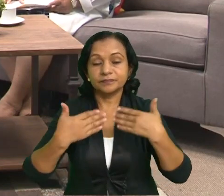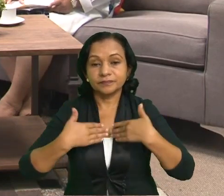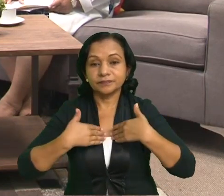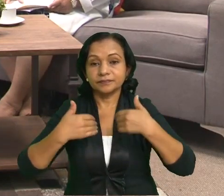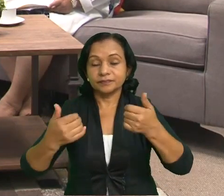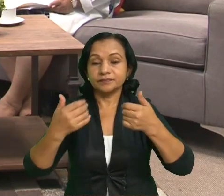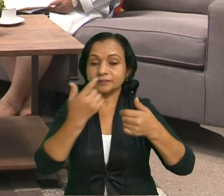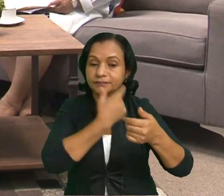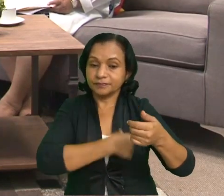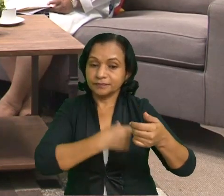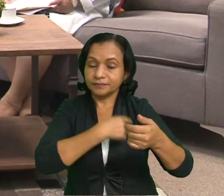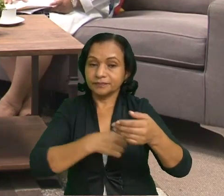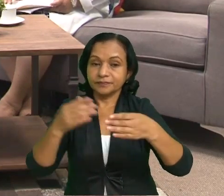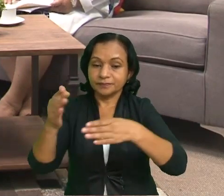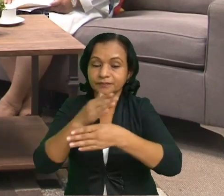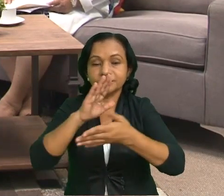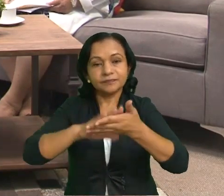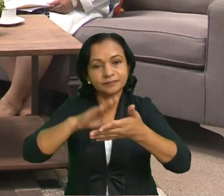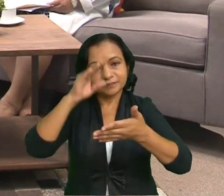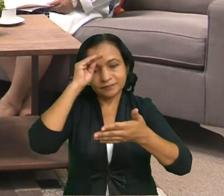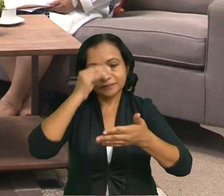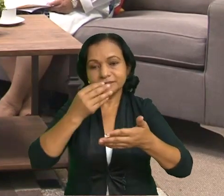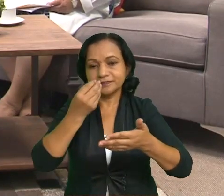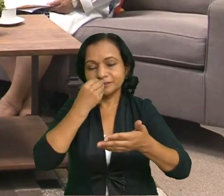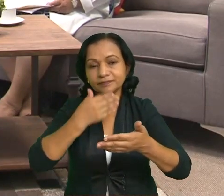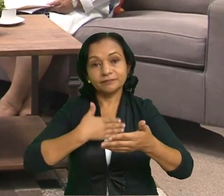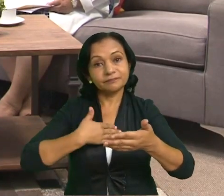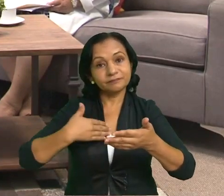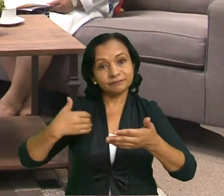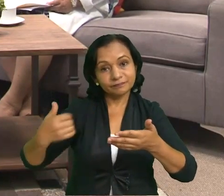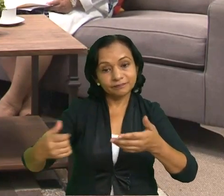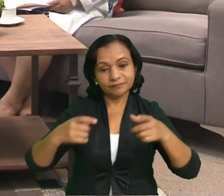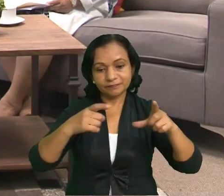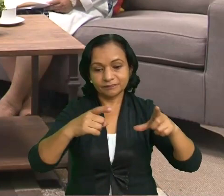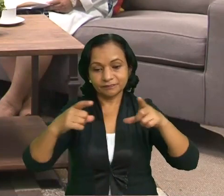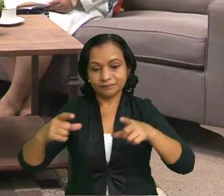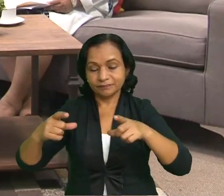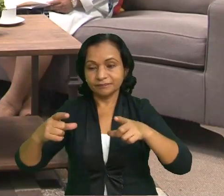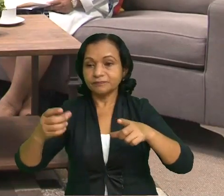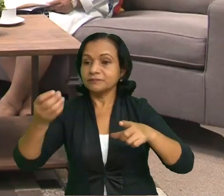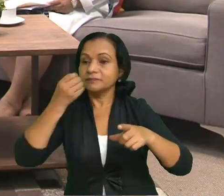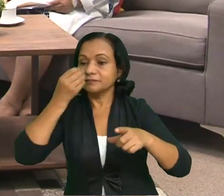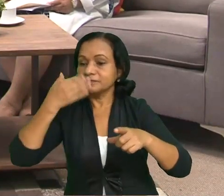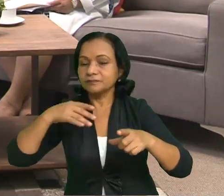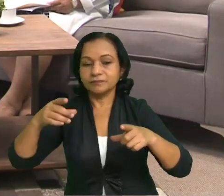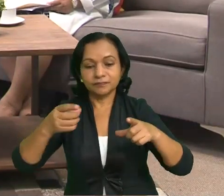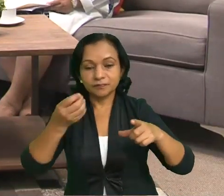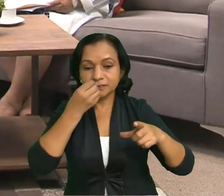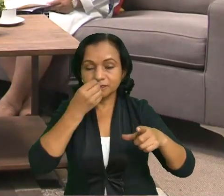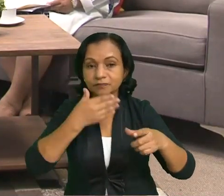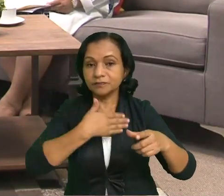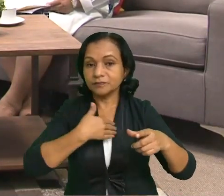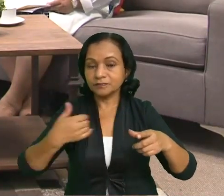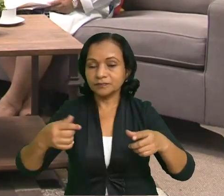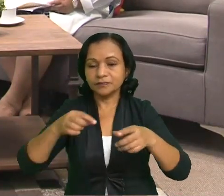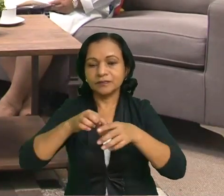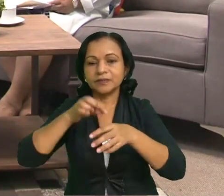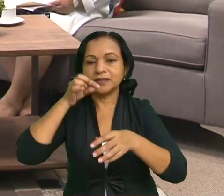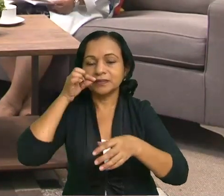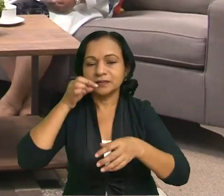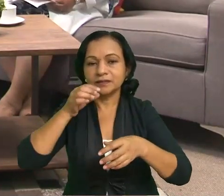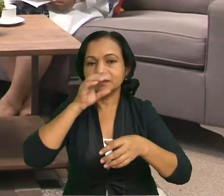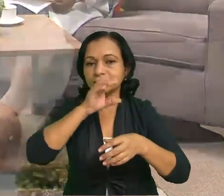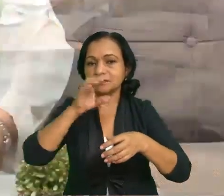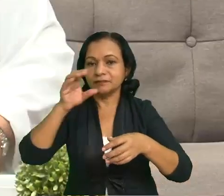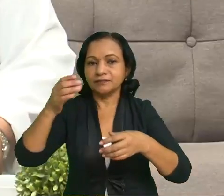nivel escolar de aprender a comer mejor y no comer tanta comida chatarra como decimos nosotros no los médicos las gaseosas